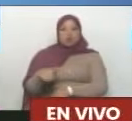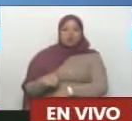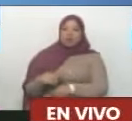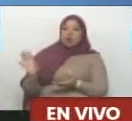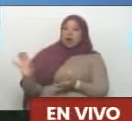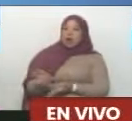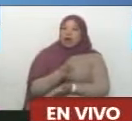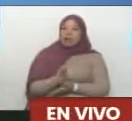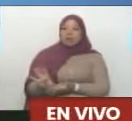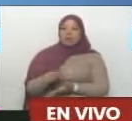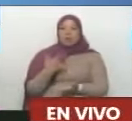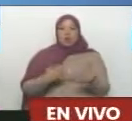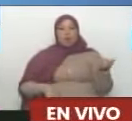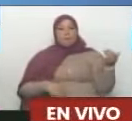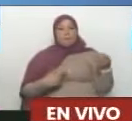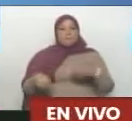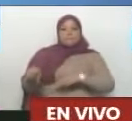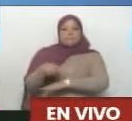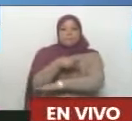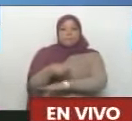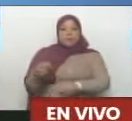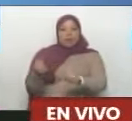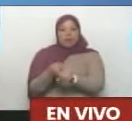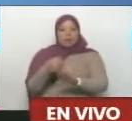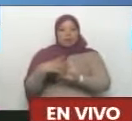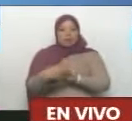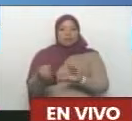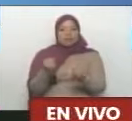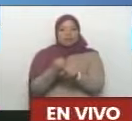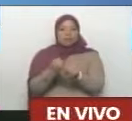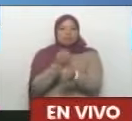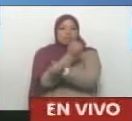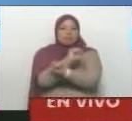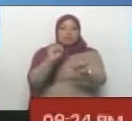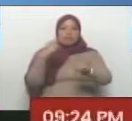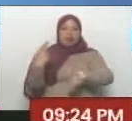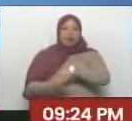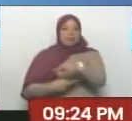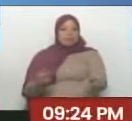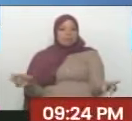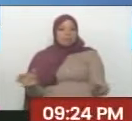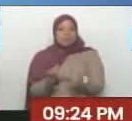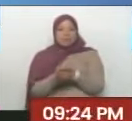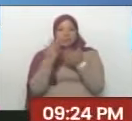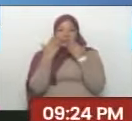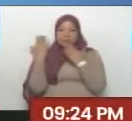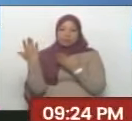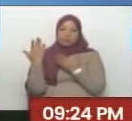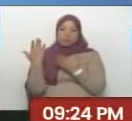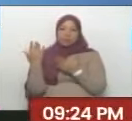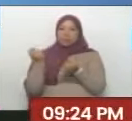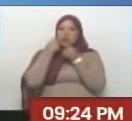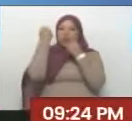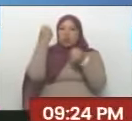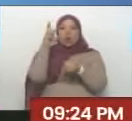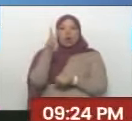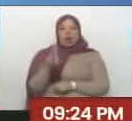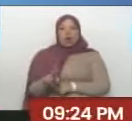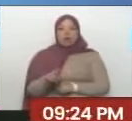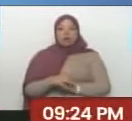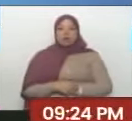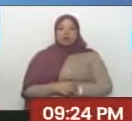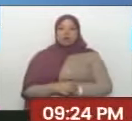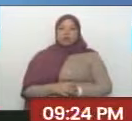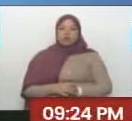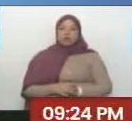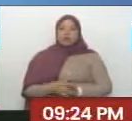cantos, nuestro ritmo, nuestra poesía, nuestro ejemplo, nuestra dignidad, nuestra rebeldía. Esa es la batalla del día de hoy.